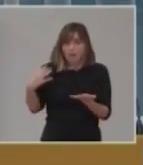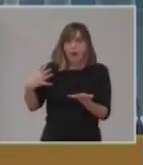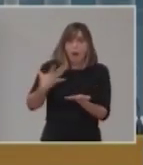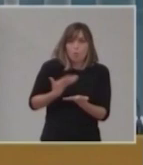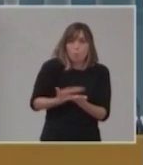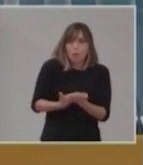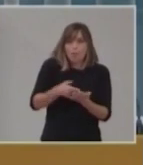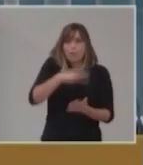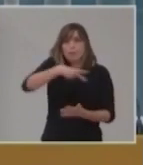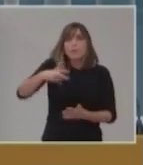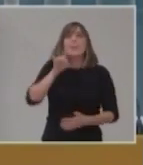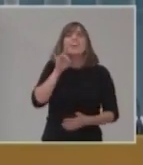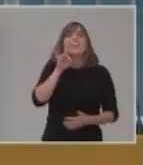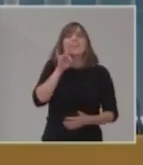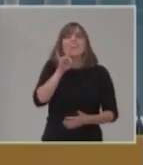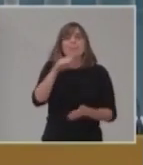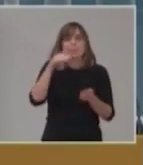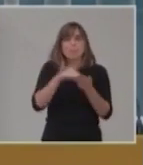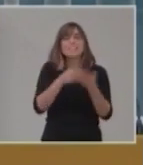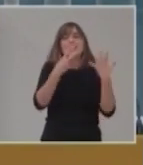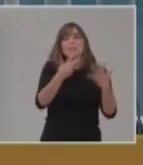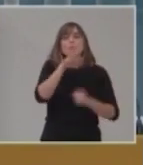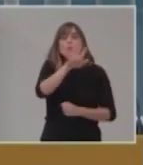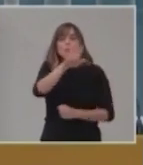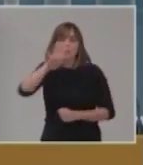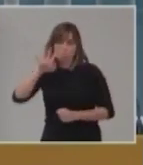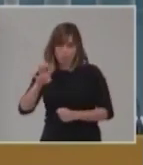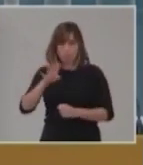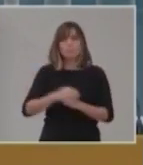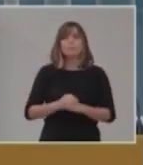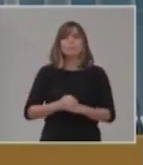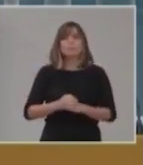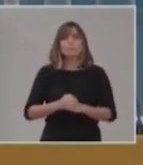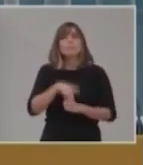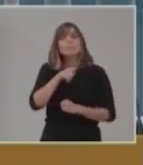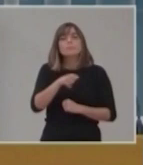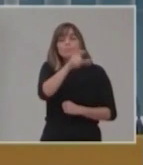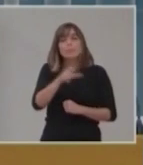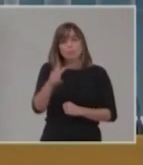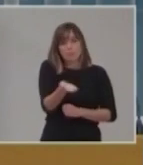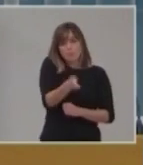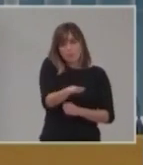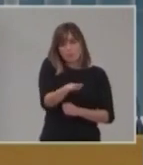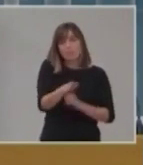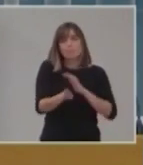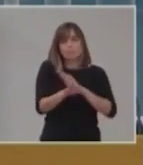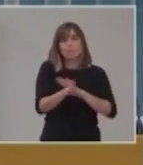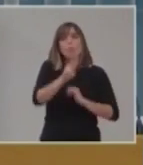positivos en Cantabria son 15.754. La cifra de fallecidos se mantiene